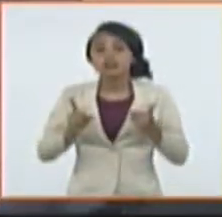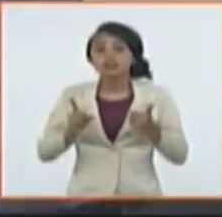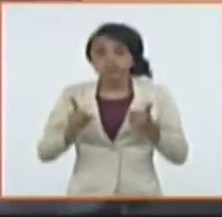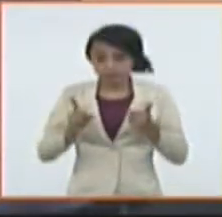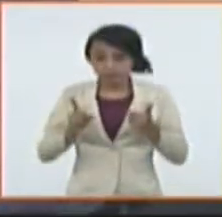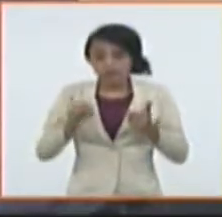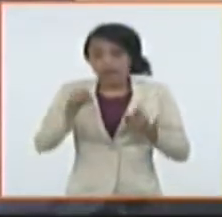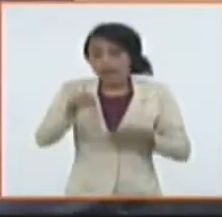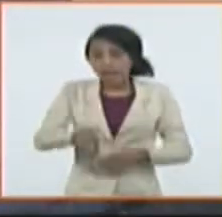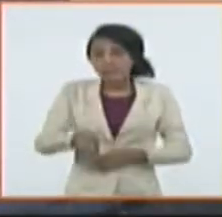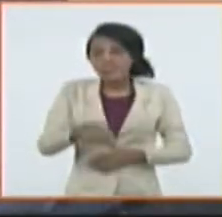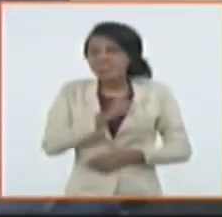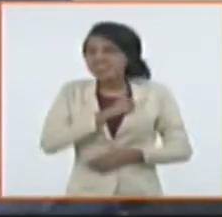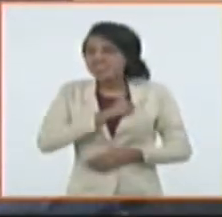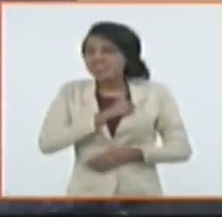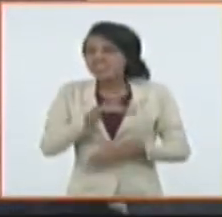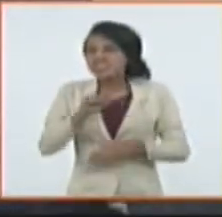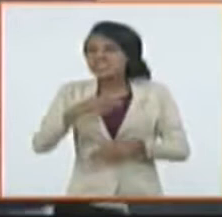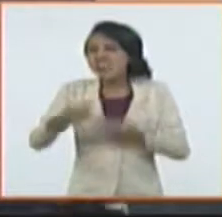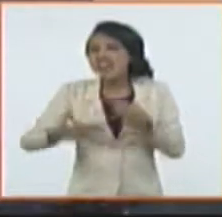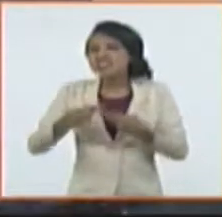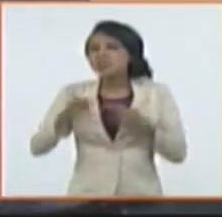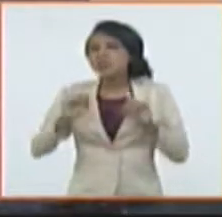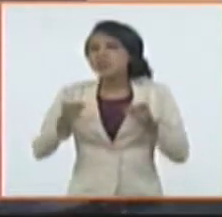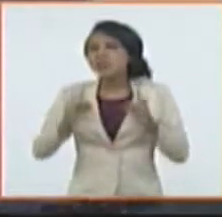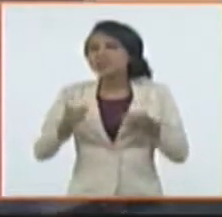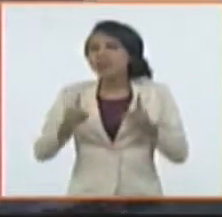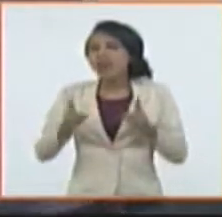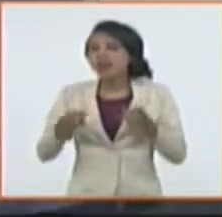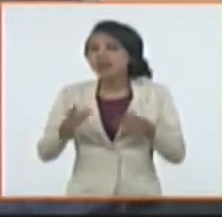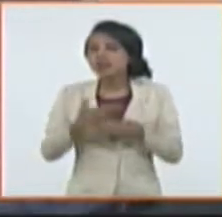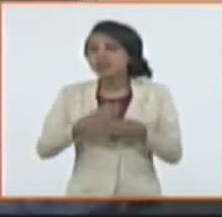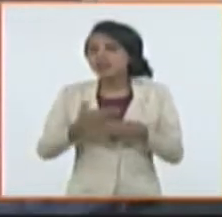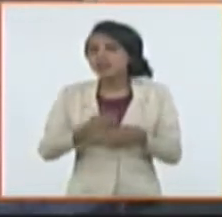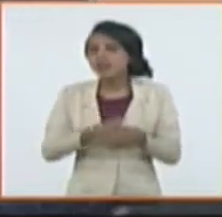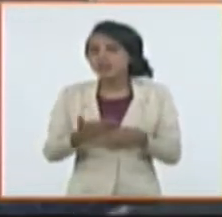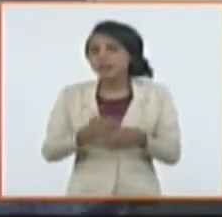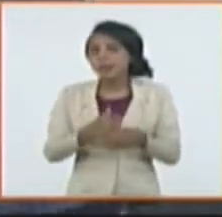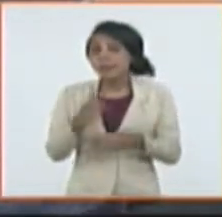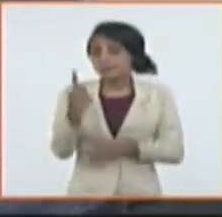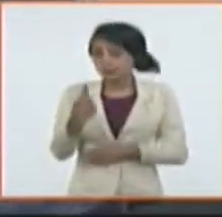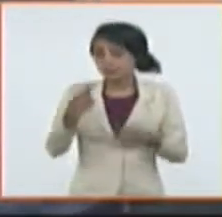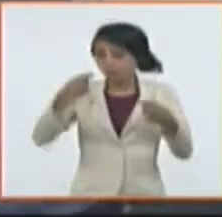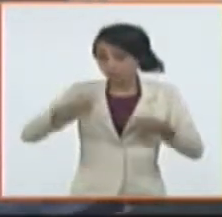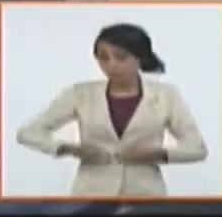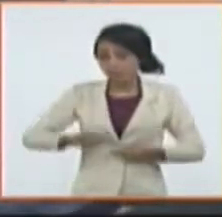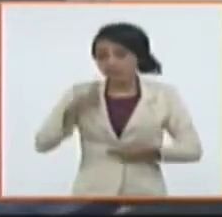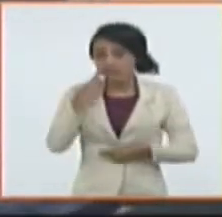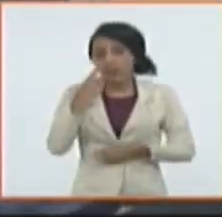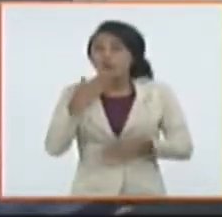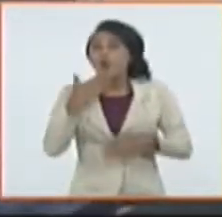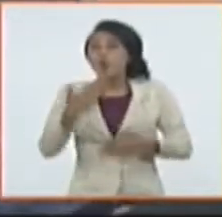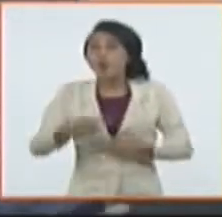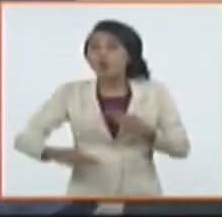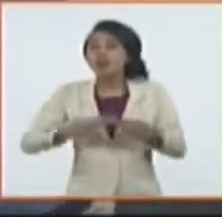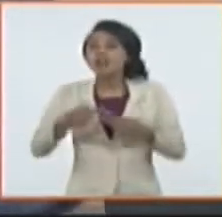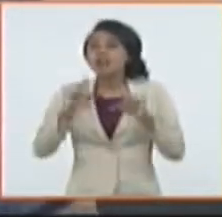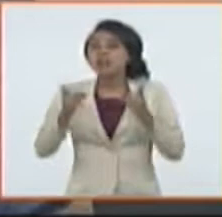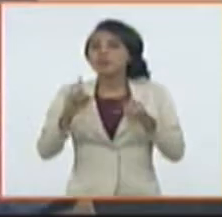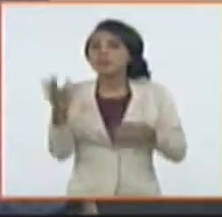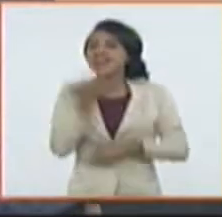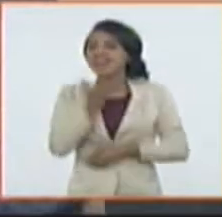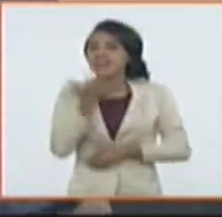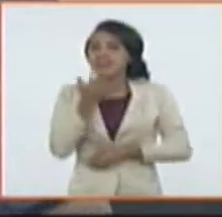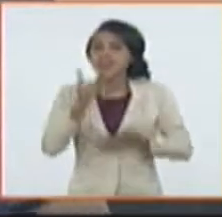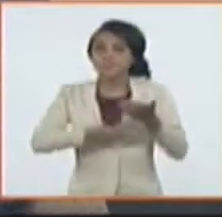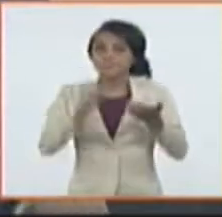¿Y qué quiere decir hacer política? Y para hacer política, el que primero tiene que conducir cómo hacer la política es el partido. Esa es la gran responsabilidad del